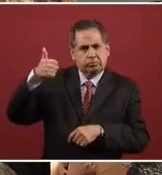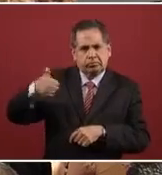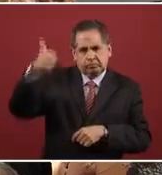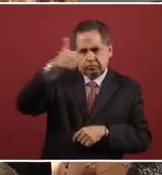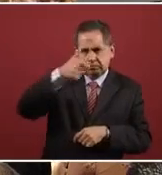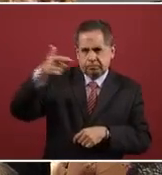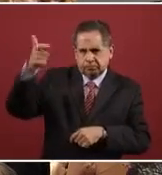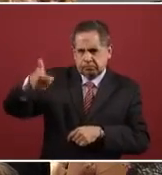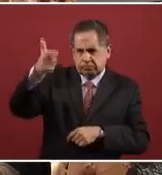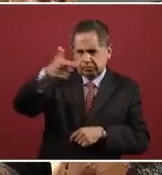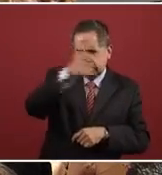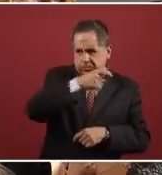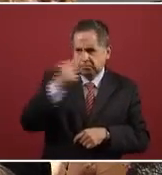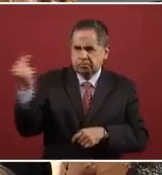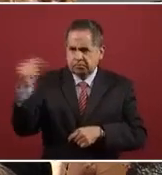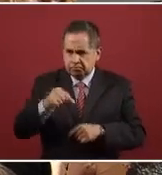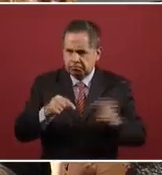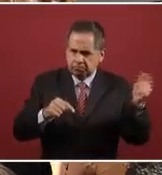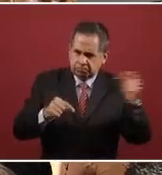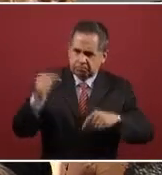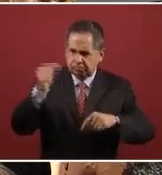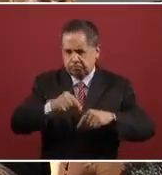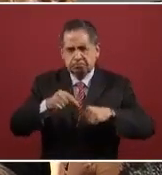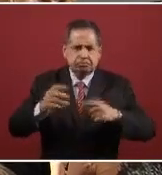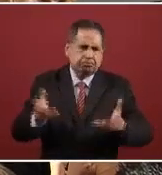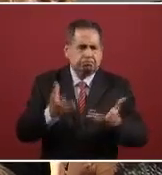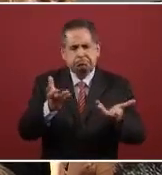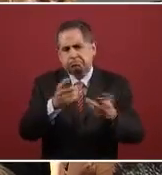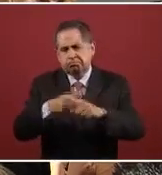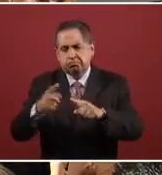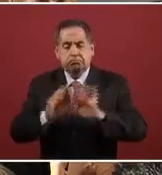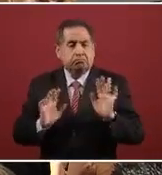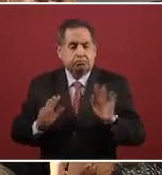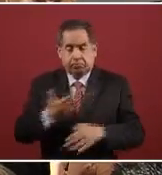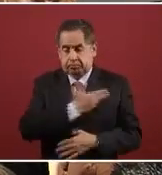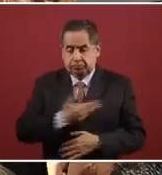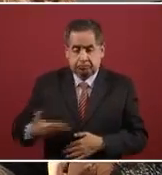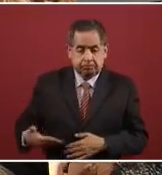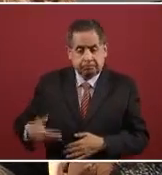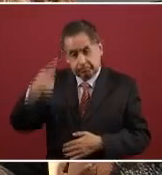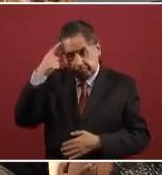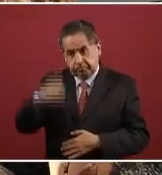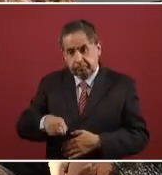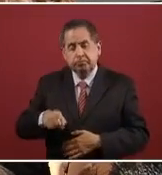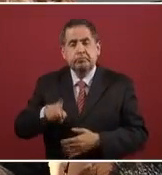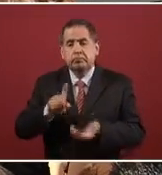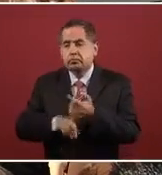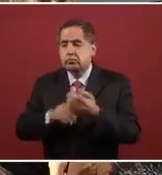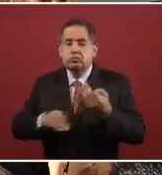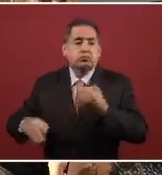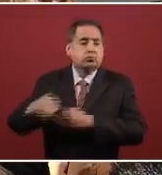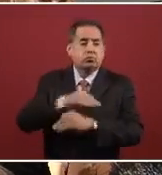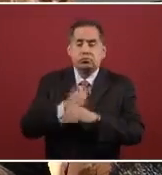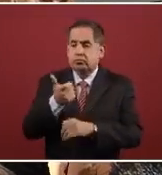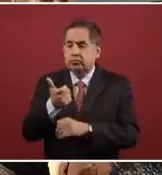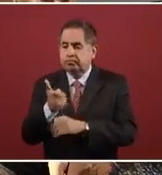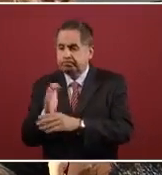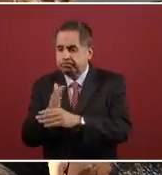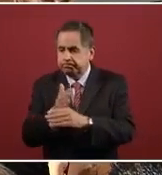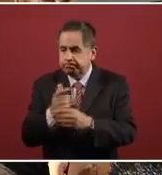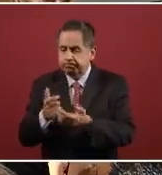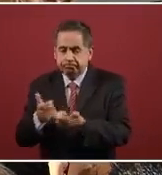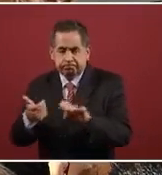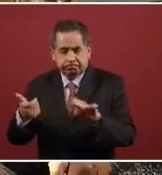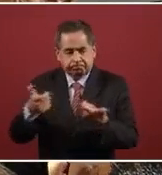parte de estos gastos y la instrucción del presidente fue que entre todas las instituciones del estado nos lográramos hacer